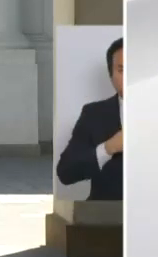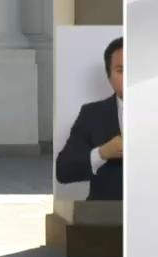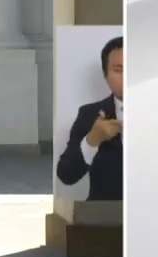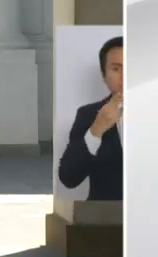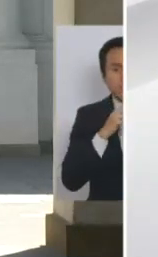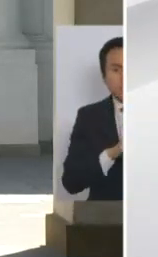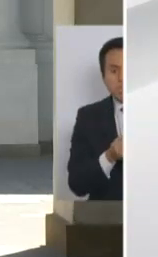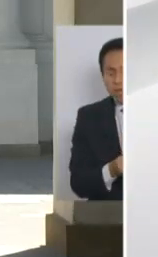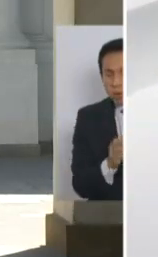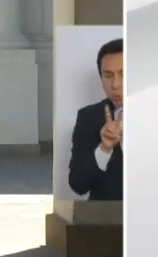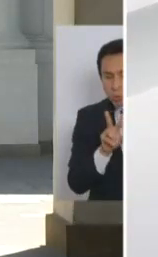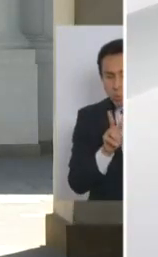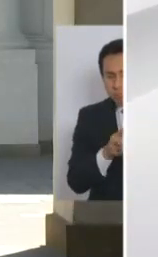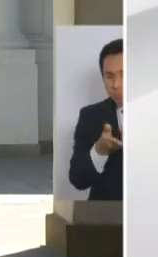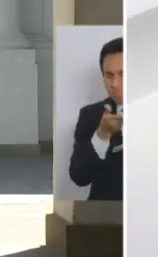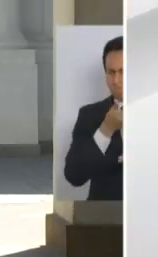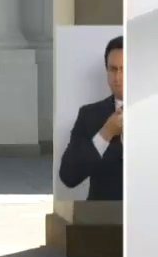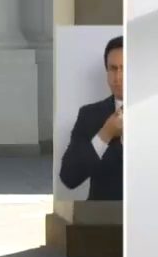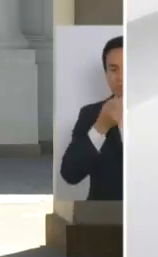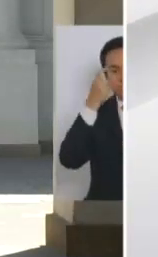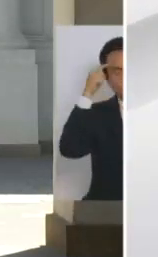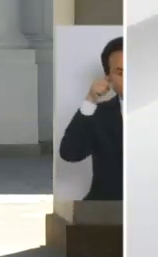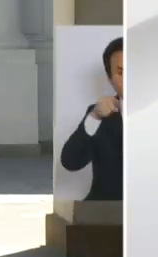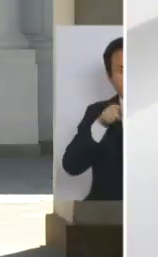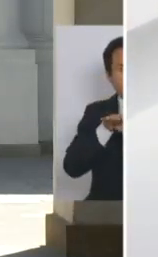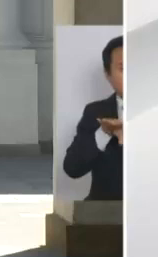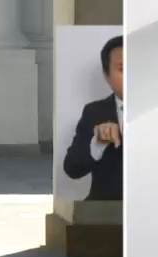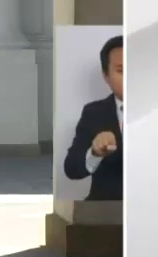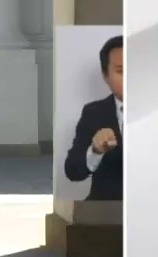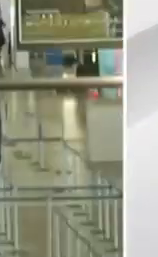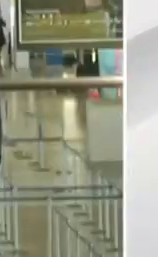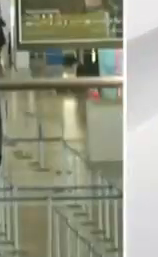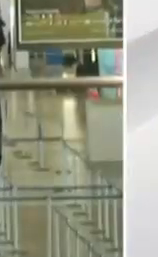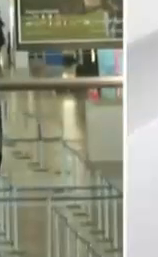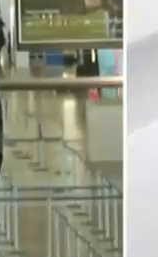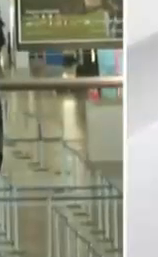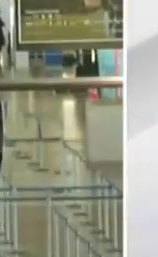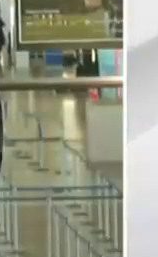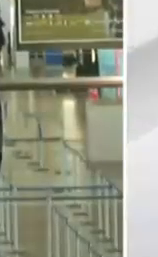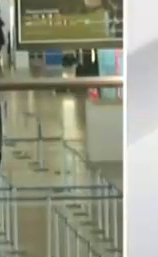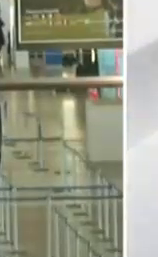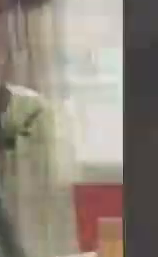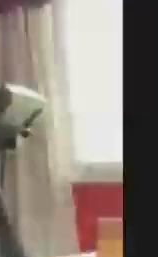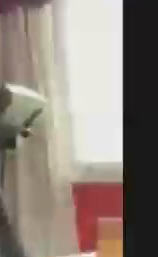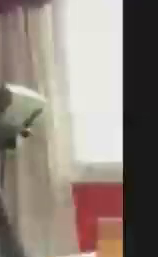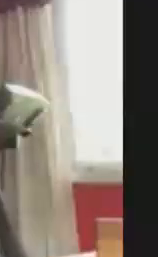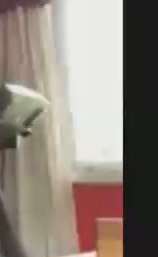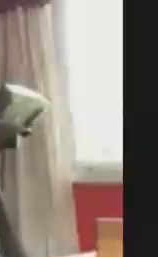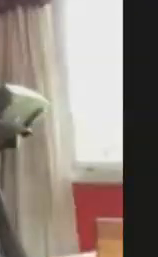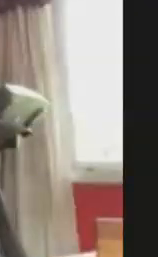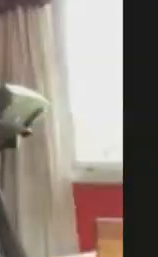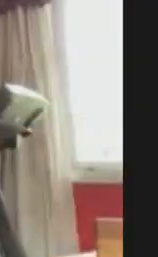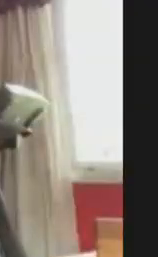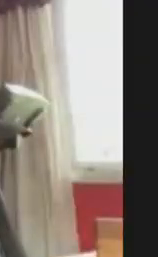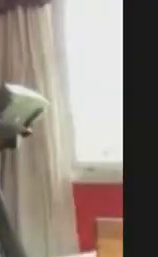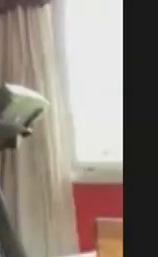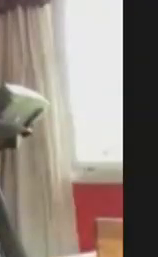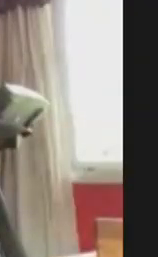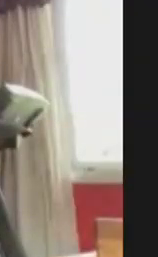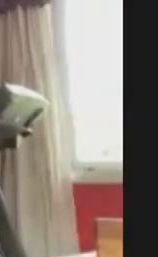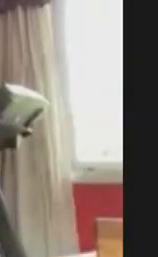Así es, Frecia, pero aquí vienen otras cuestiones que son colgajos de parte de todo este desaguisado. o de esta desprolijidad o de